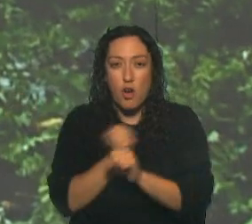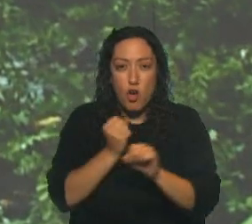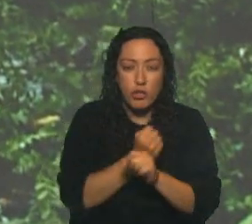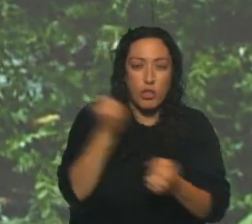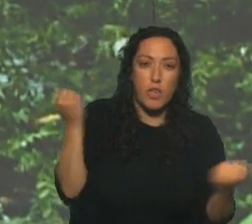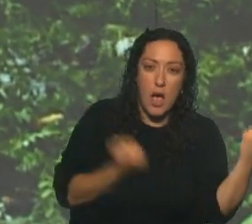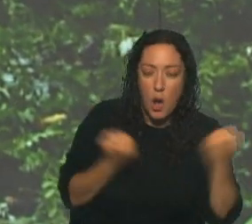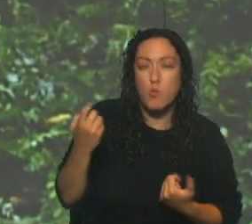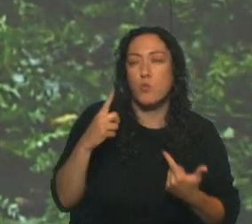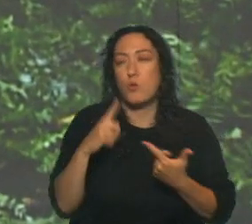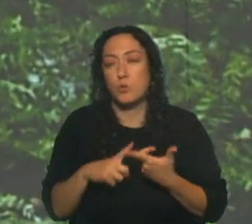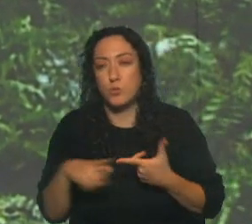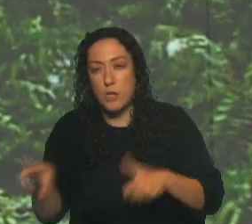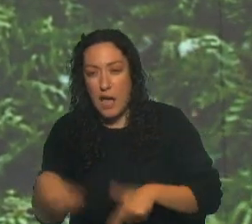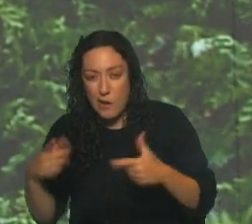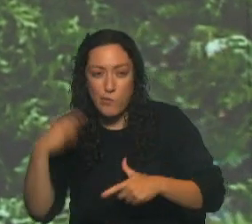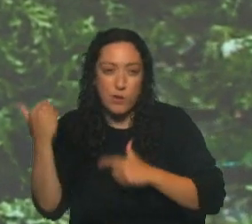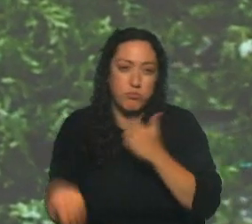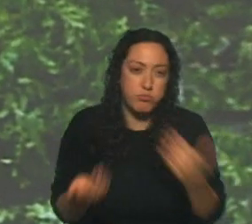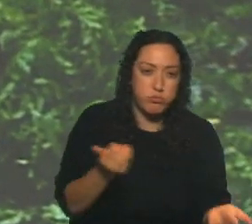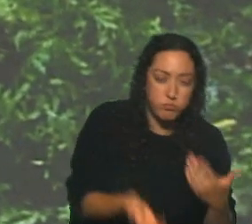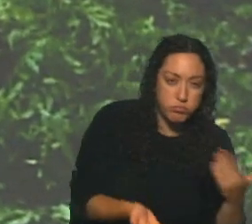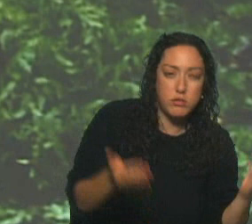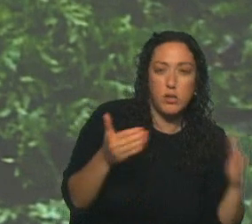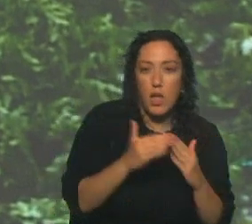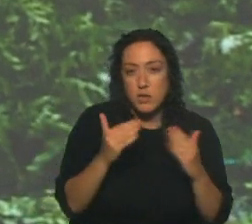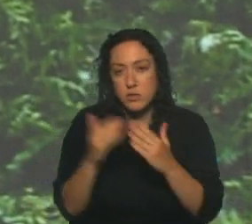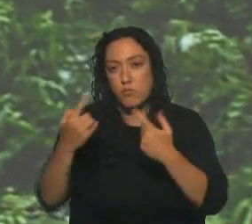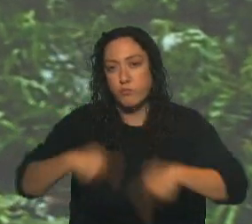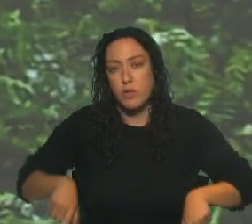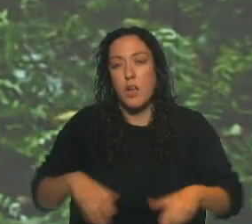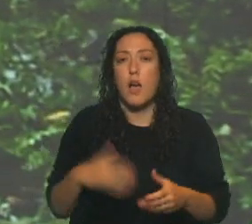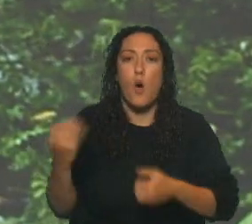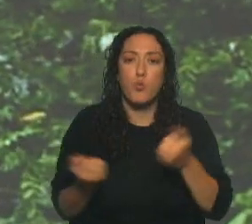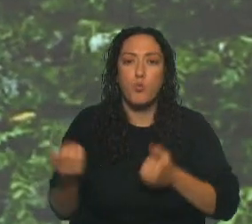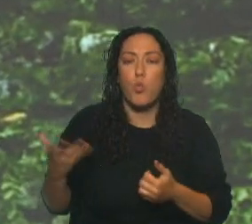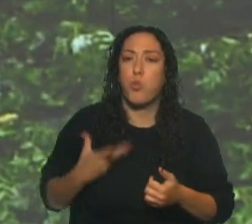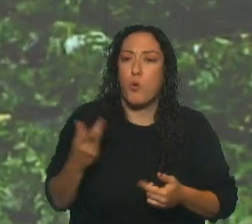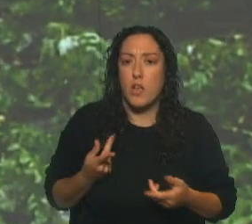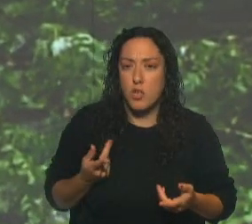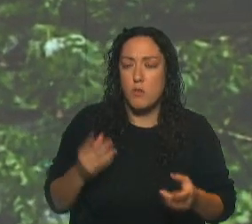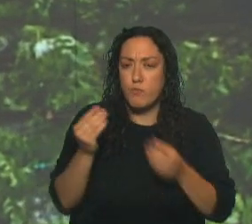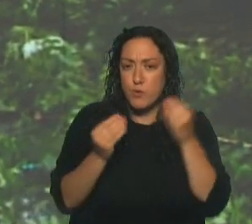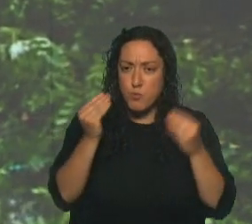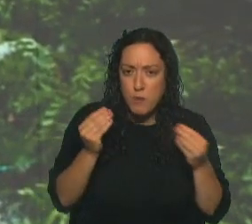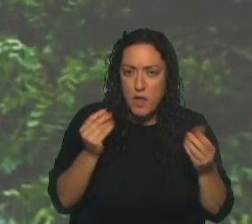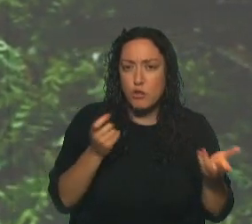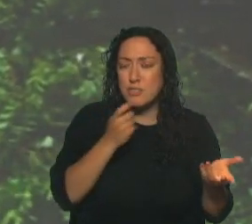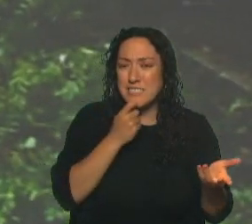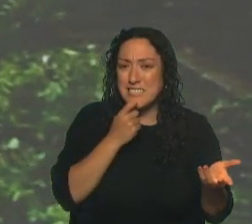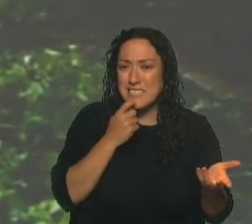la caída de árboles, y esto siempre preocupa a los dueños de los automóviles. Bueno, ¿qué pasa cuando nos sucede un